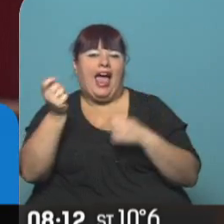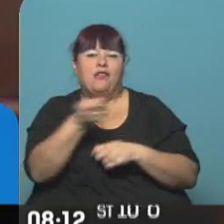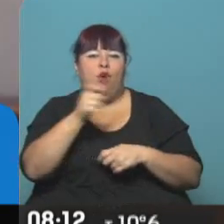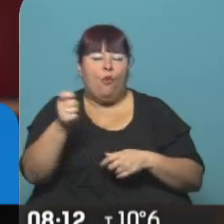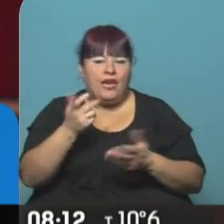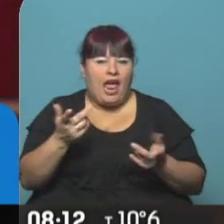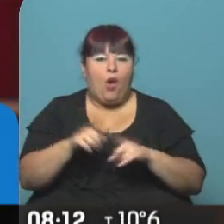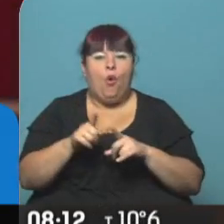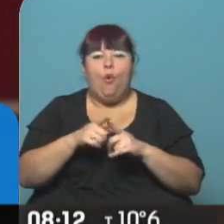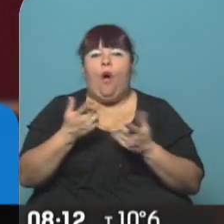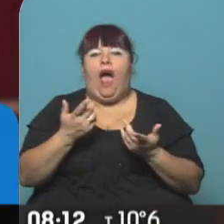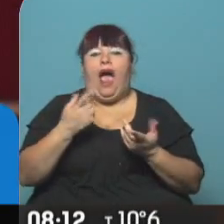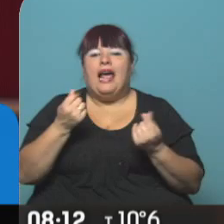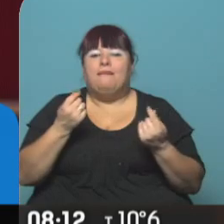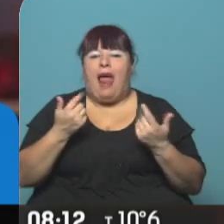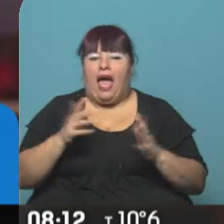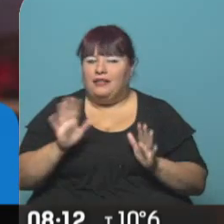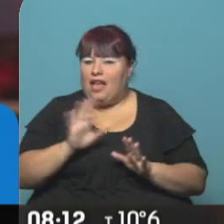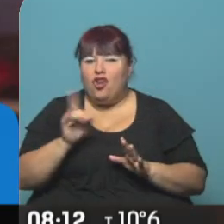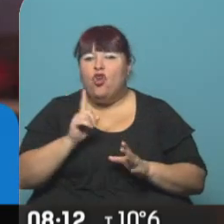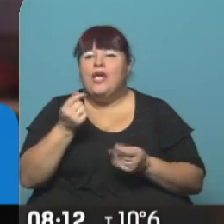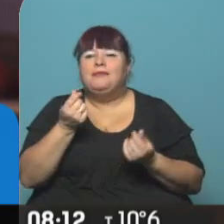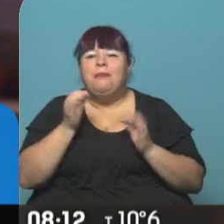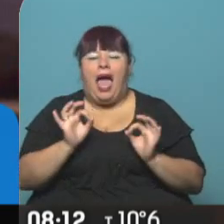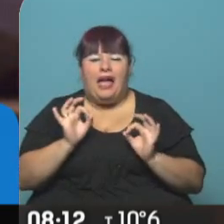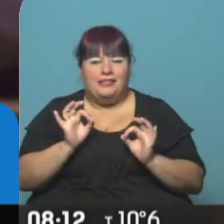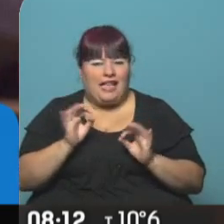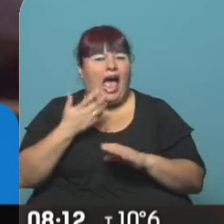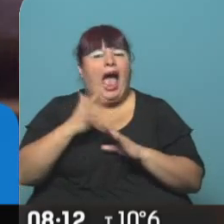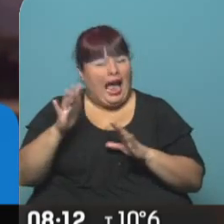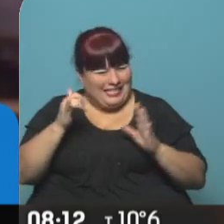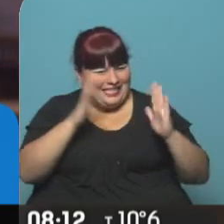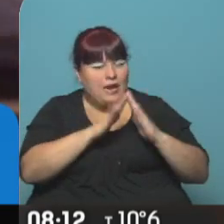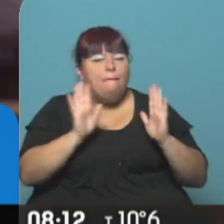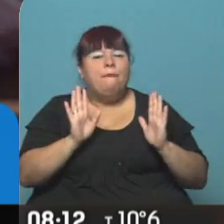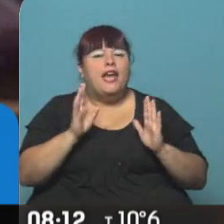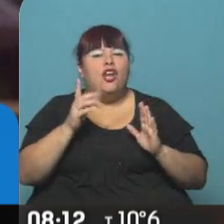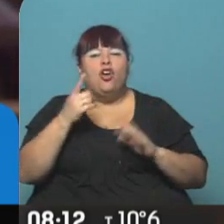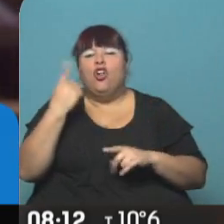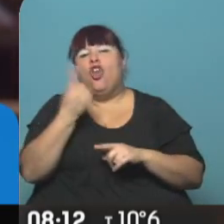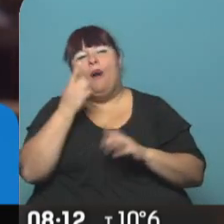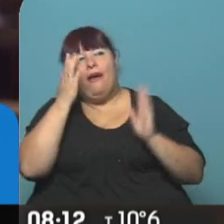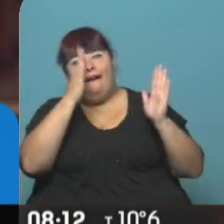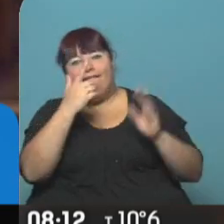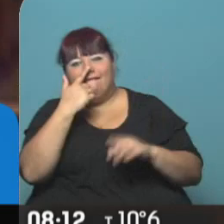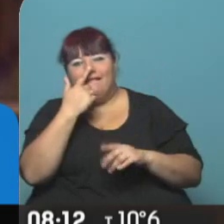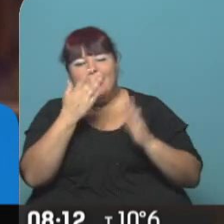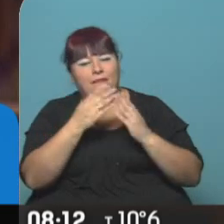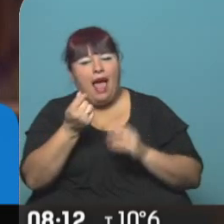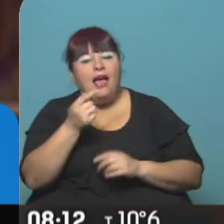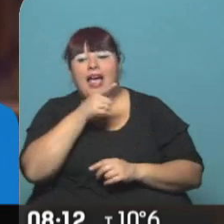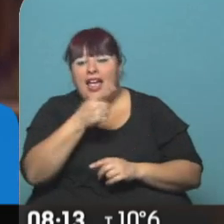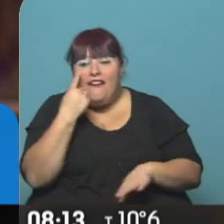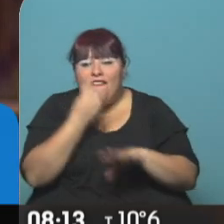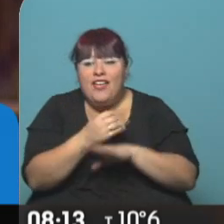como algo que cuesta dinero no es un capital más allá de que lo sea pero no sólo puede mirar así porque es donde